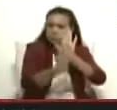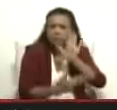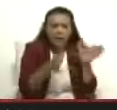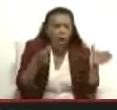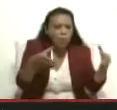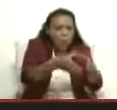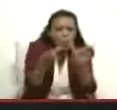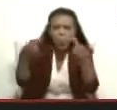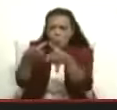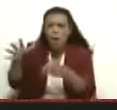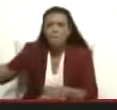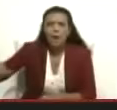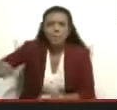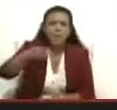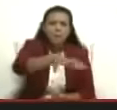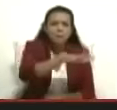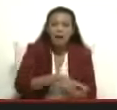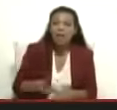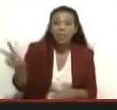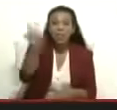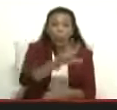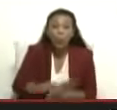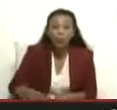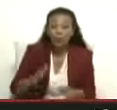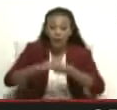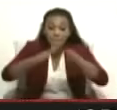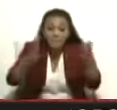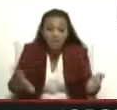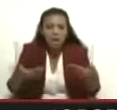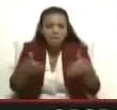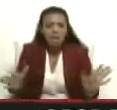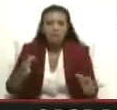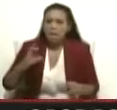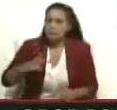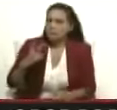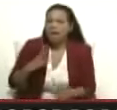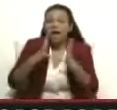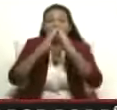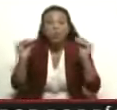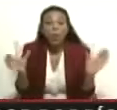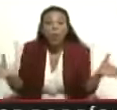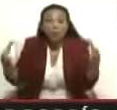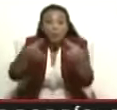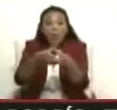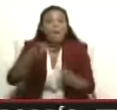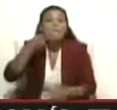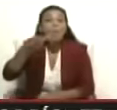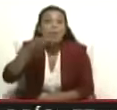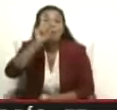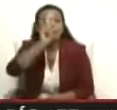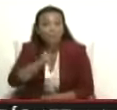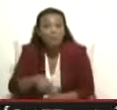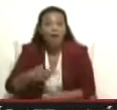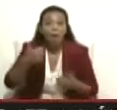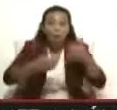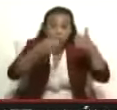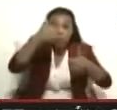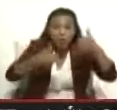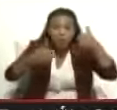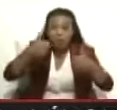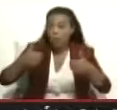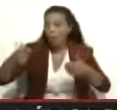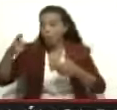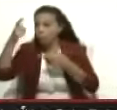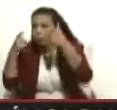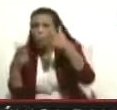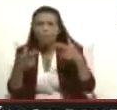uno de los centros electorales y de las mesas electorales, a todas las organizaciones políticas, los partidos